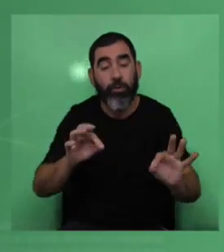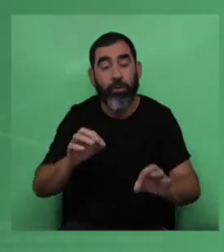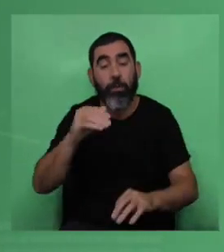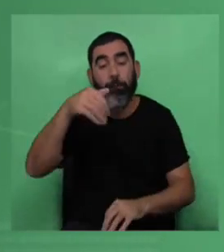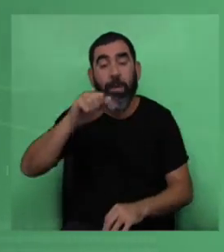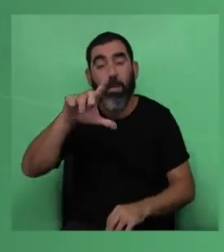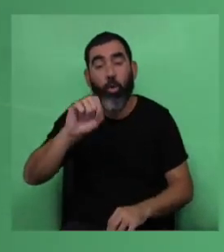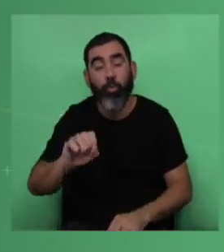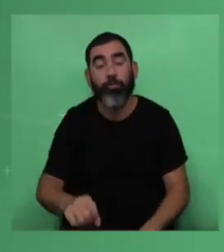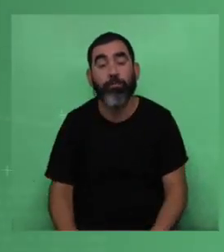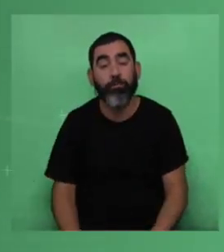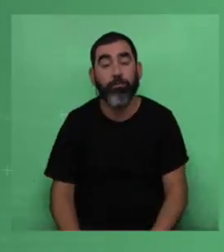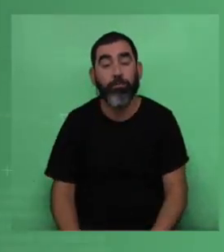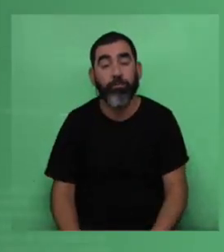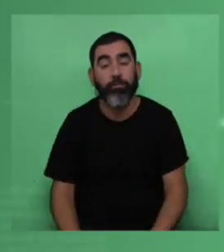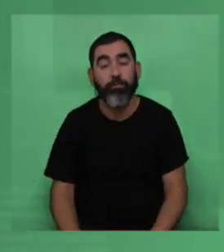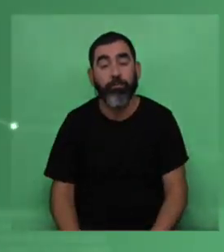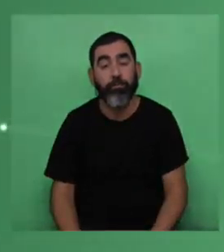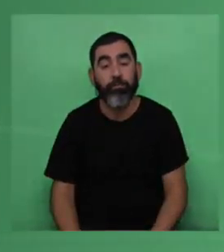Melo.